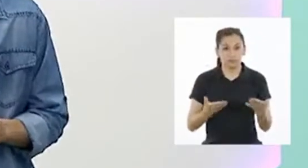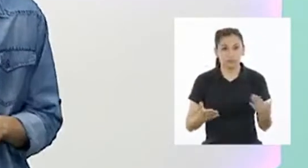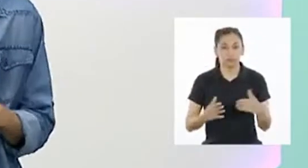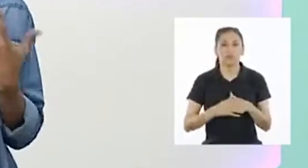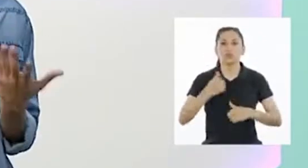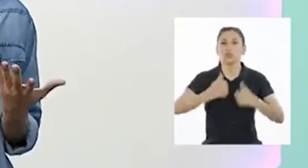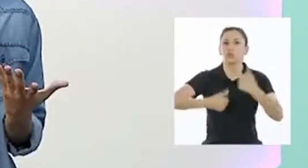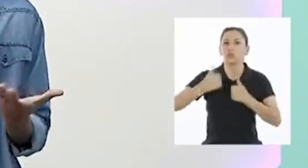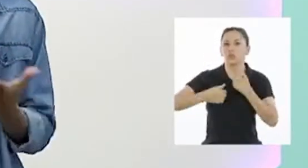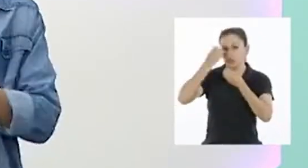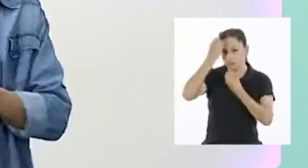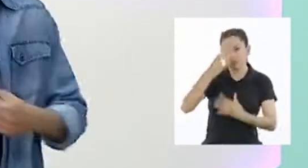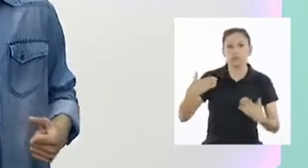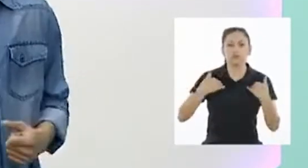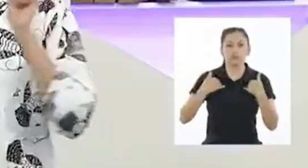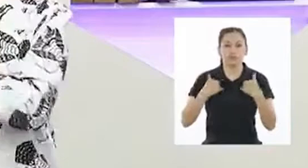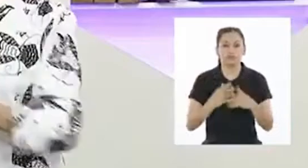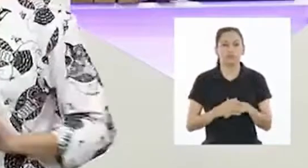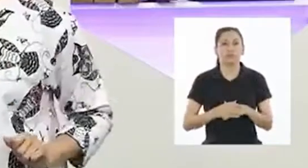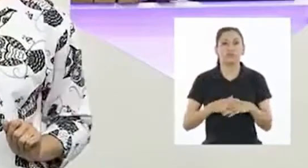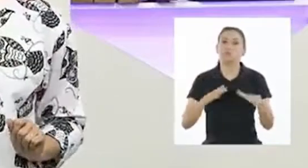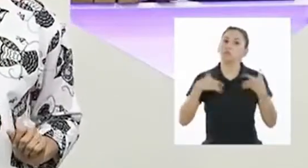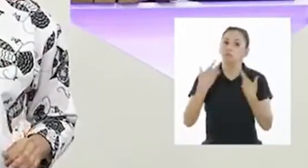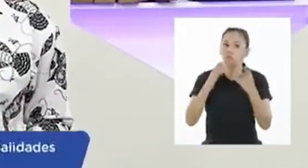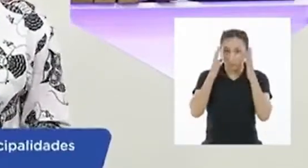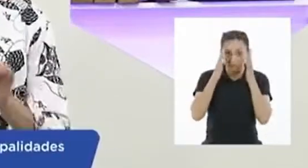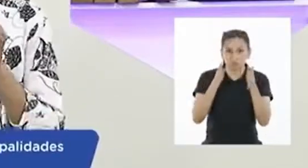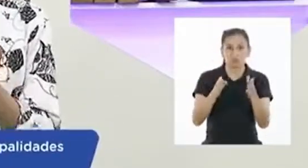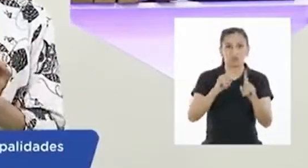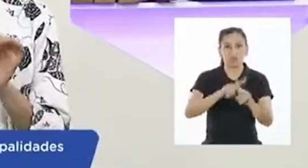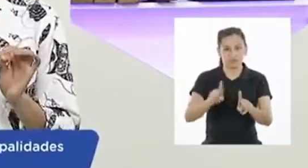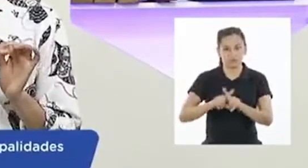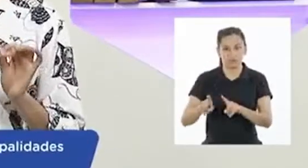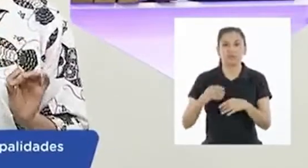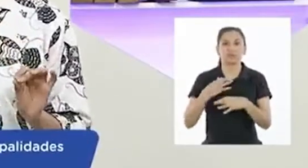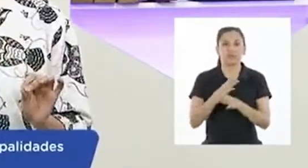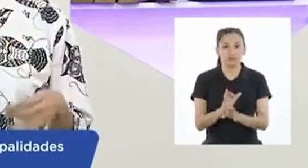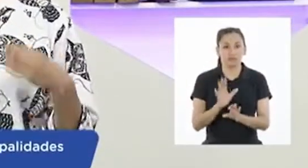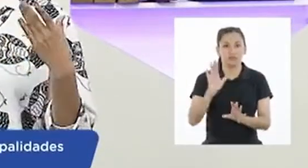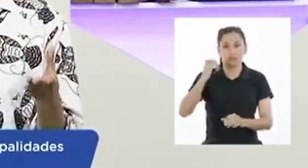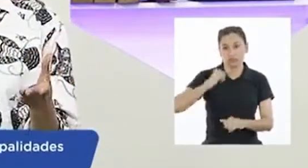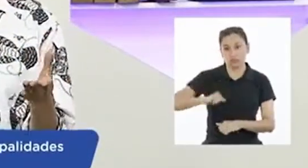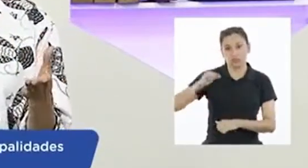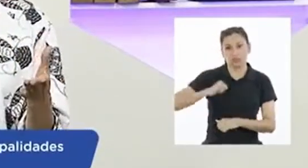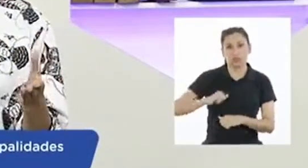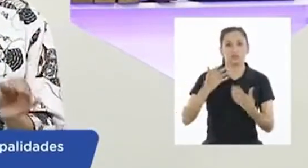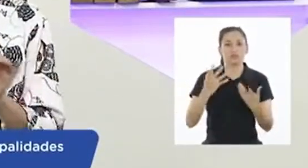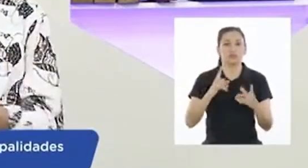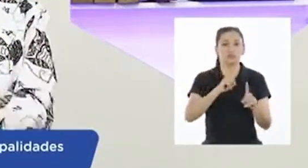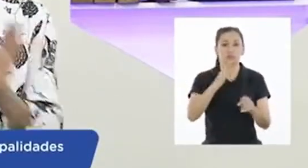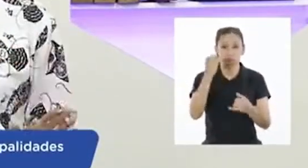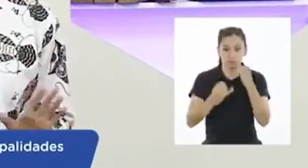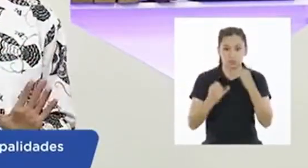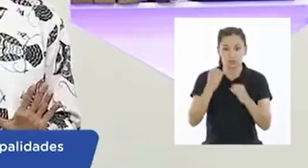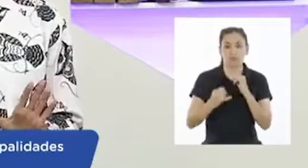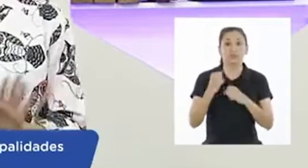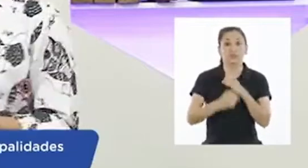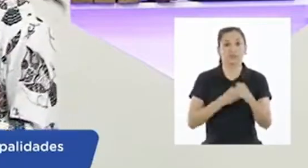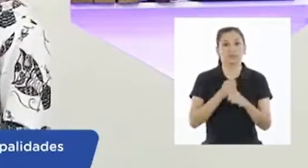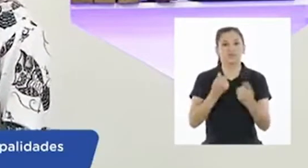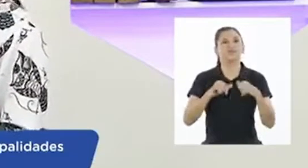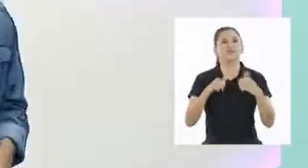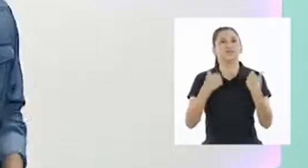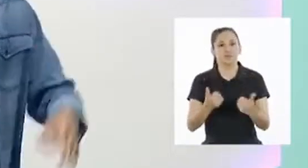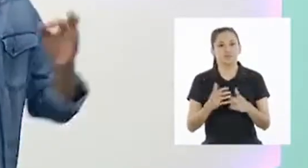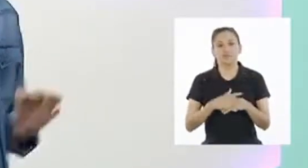delictivos. ¿Cuáles son los datos que tenemos? Creo que podemos enfocarnos en las medidas que han tomado las municipalidades en los últimos años. ¿Qué